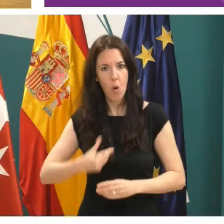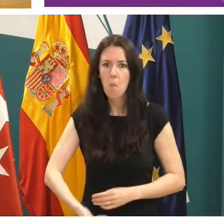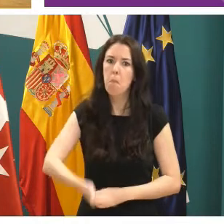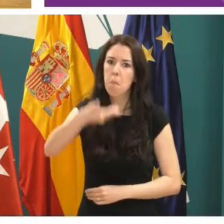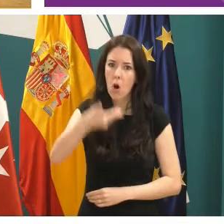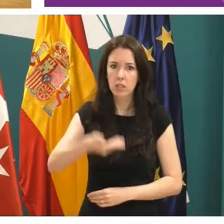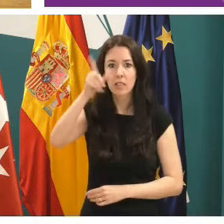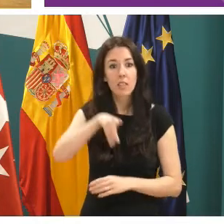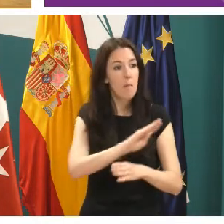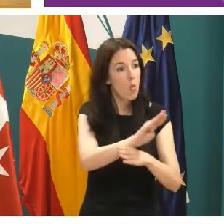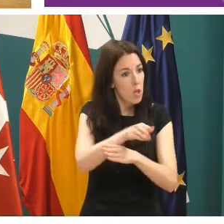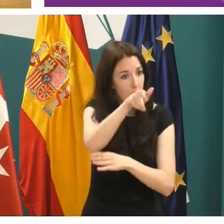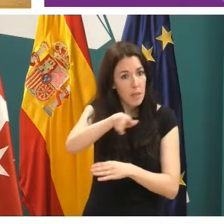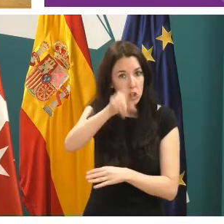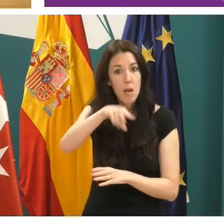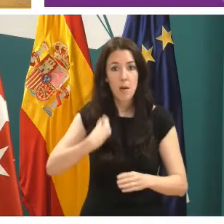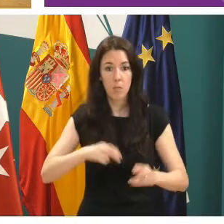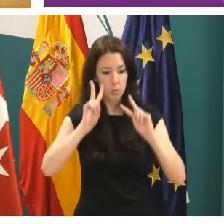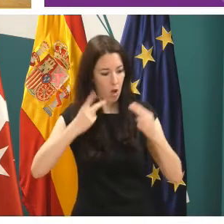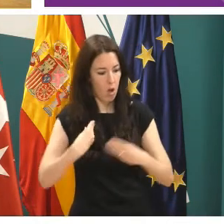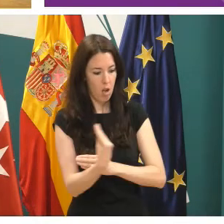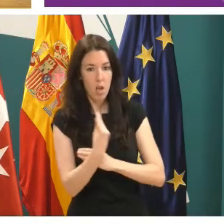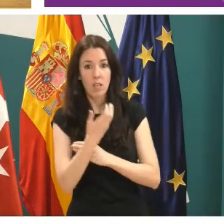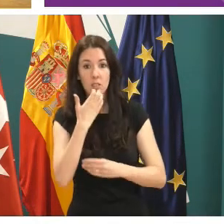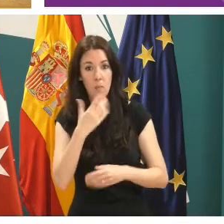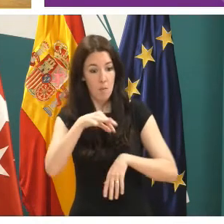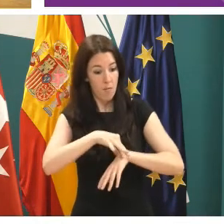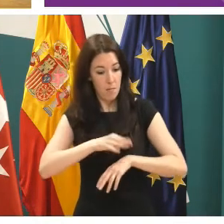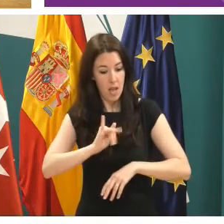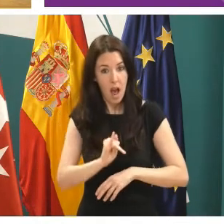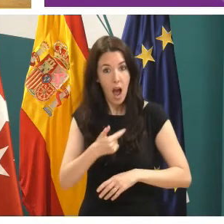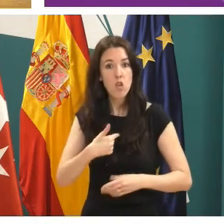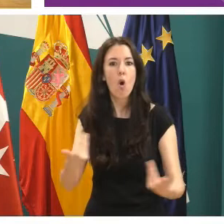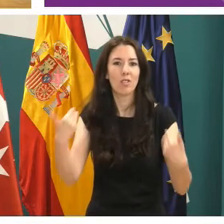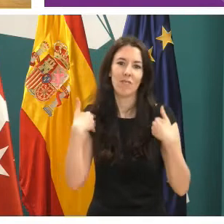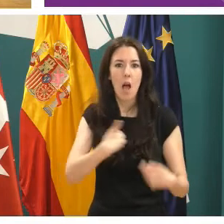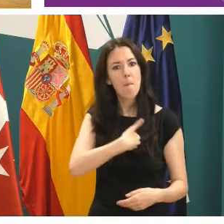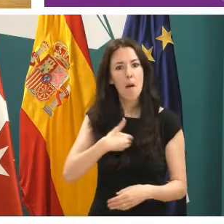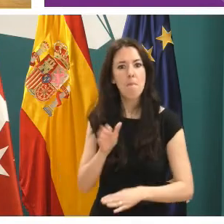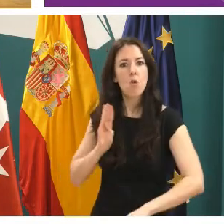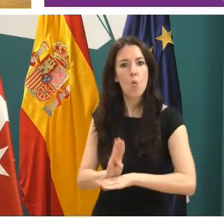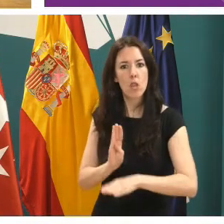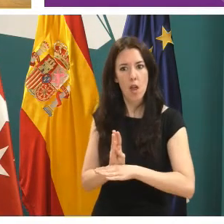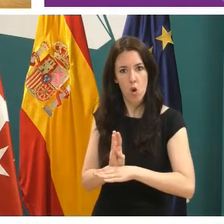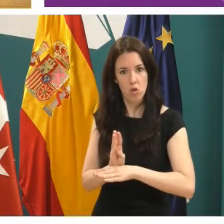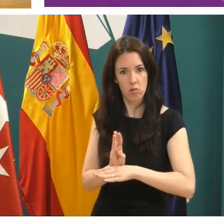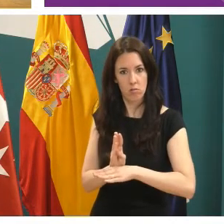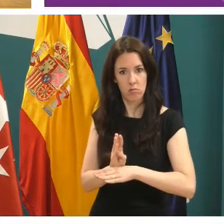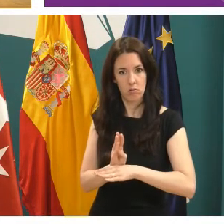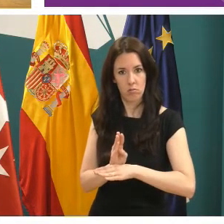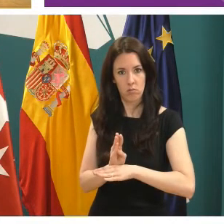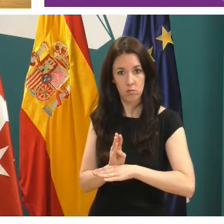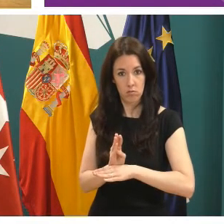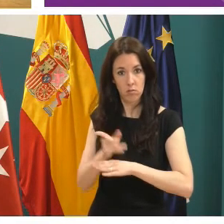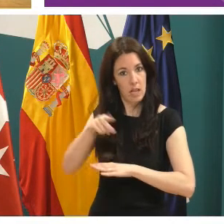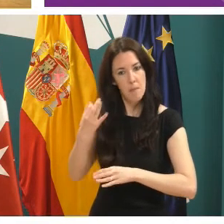cuidado de los otros, pero también el nuestro, tanto si yo convivo con la enfermedad como si soy cuidador de una persona que convive con ello, ¿no? Y